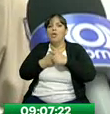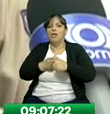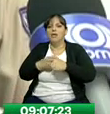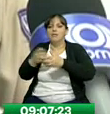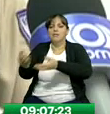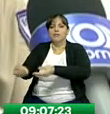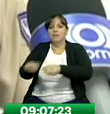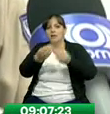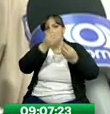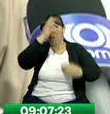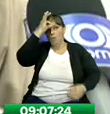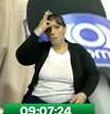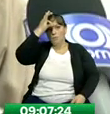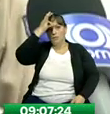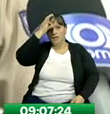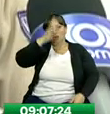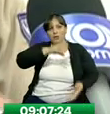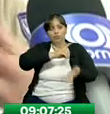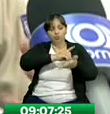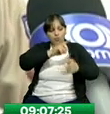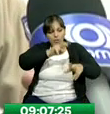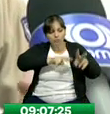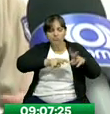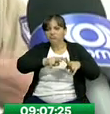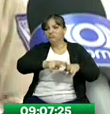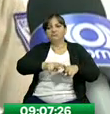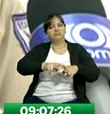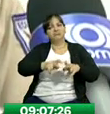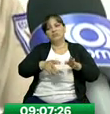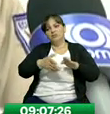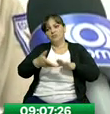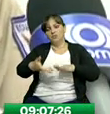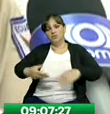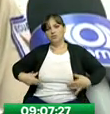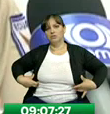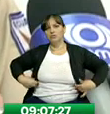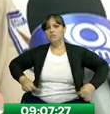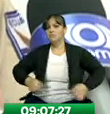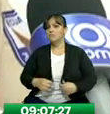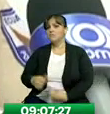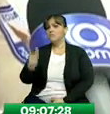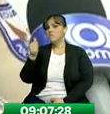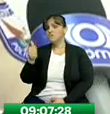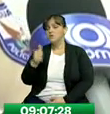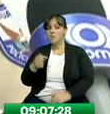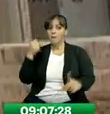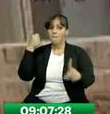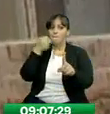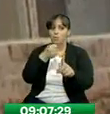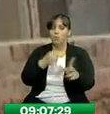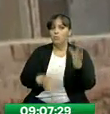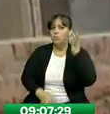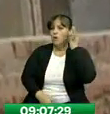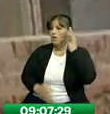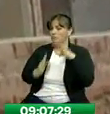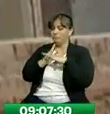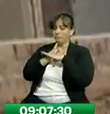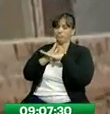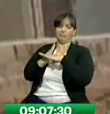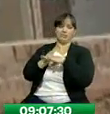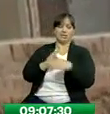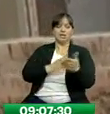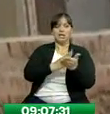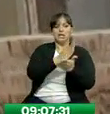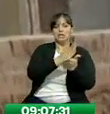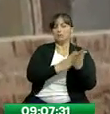apunta en este caso a que fue una legítima defensa por parte en este caso de la de la señora los vecinos del pasaje